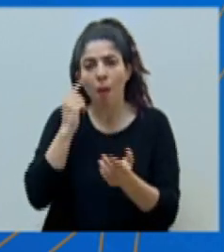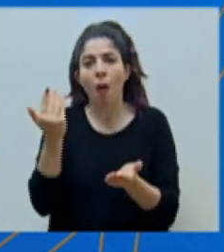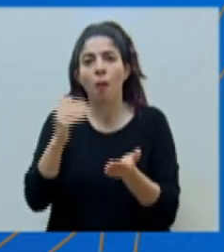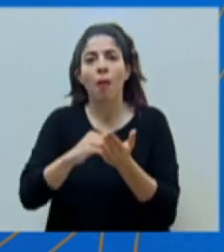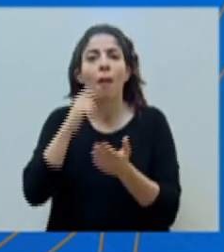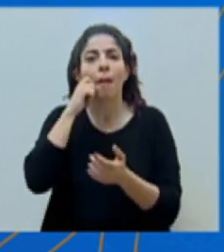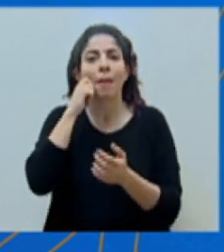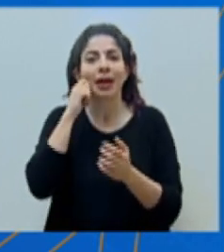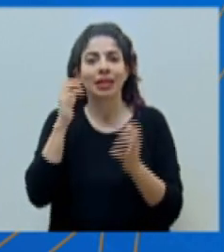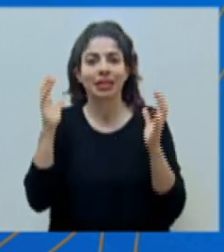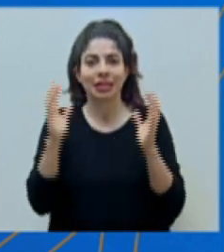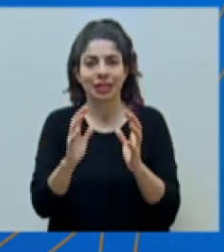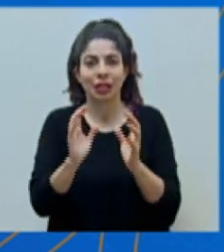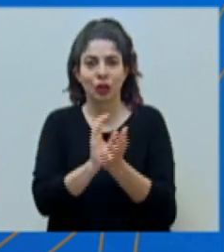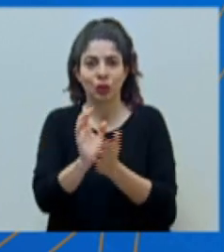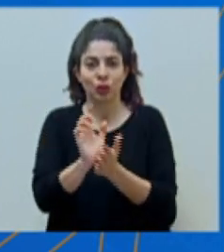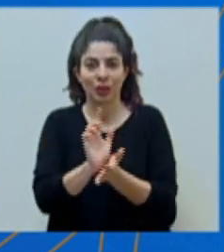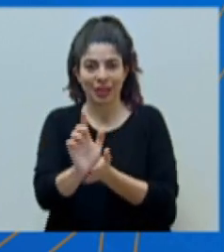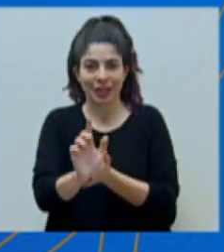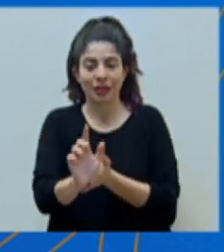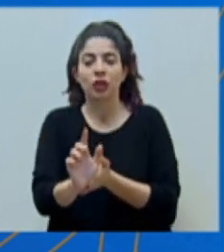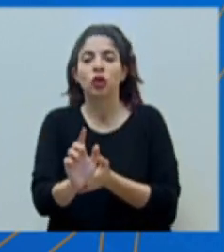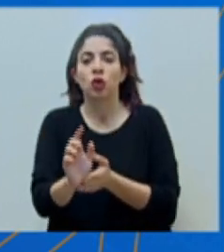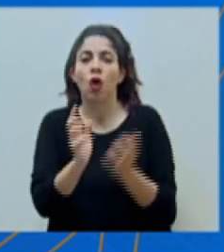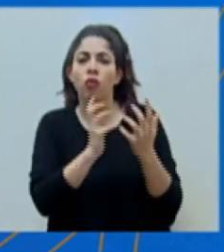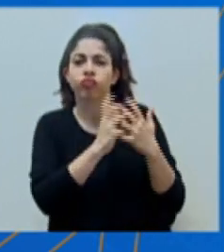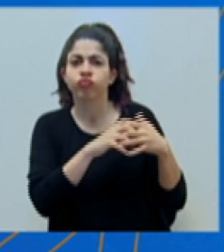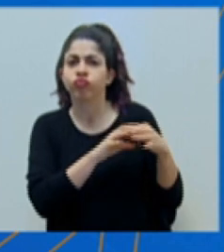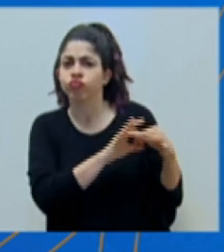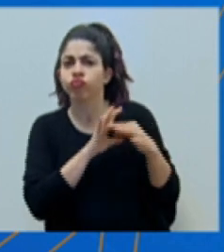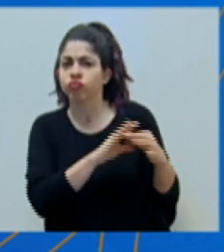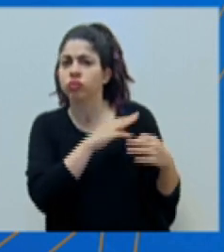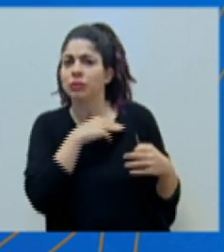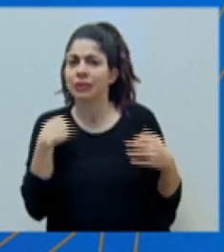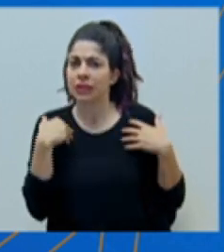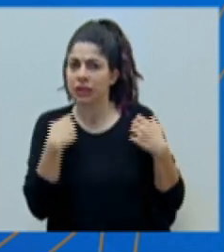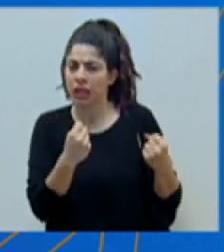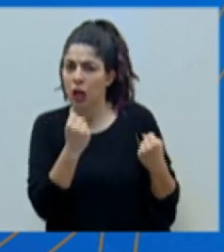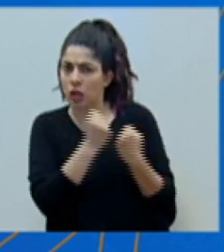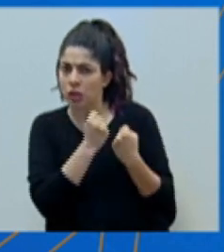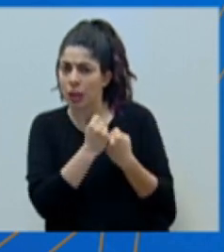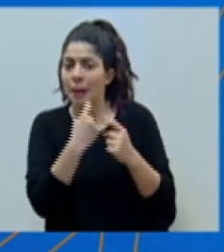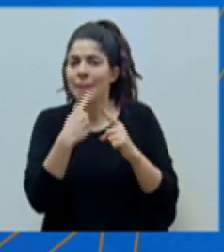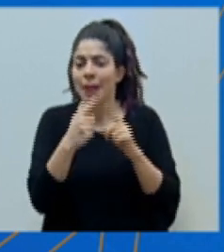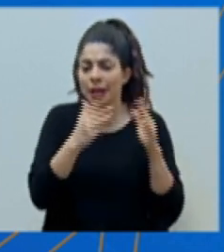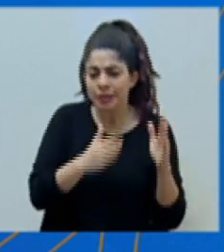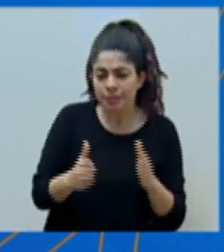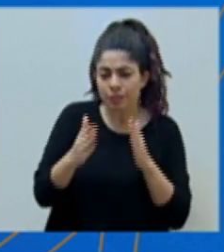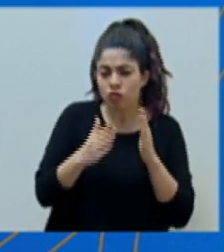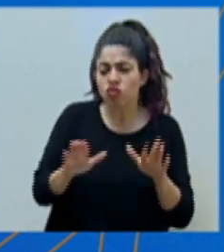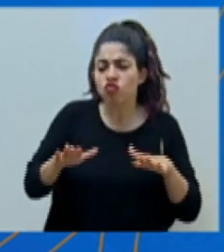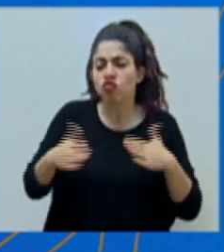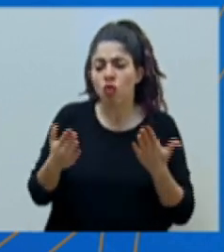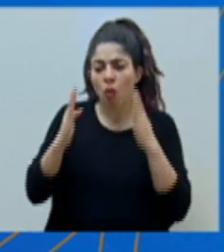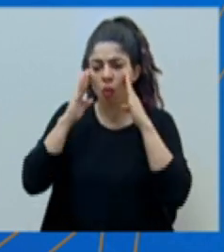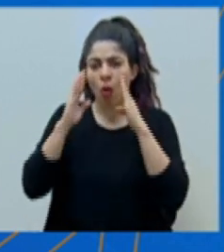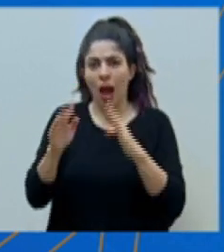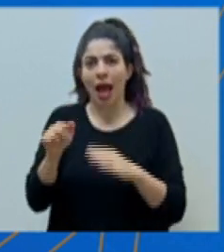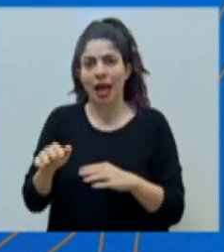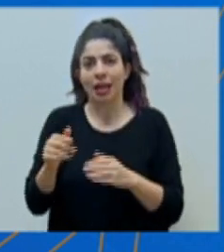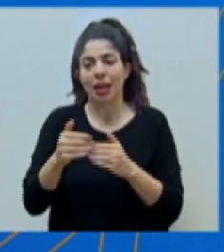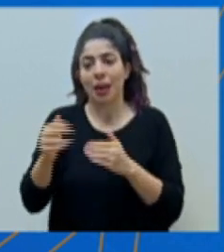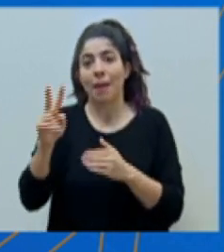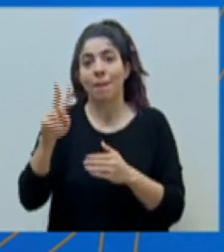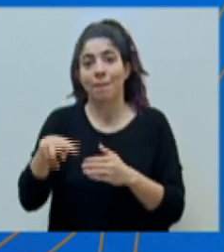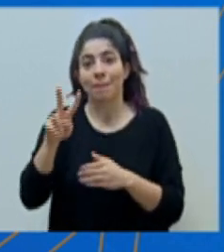lectivo, en una articulación constante con el Ministerio de Salud, y los procesos de organización para atender el Servicio Educativo